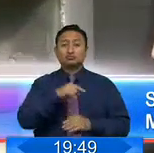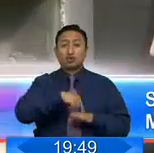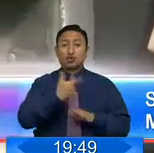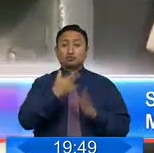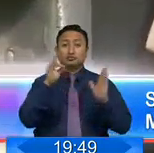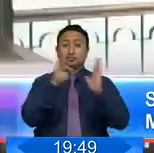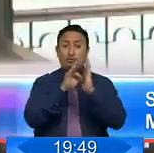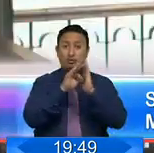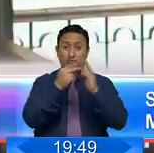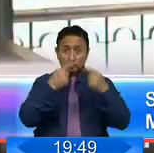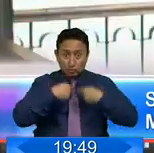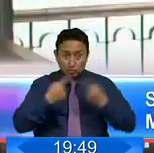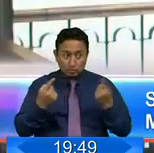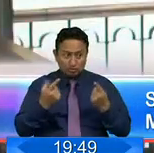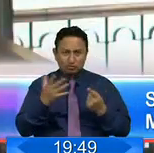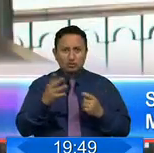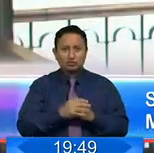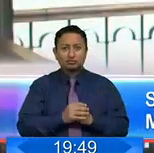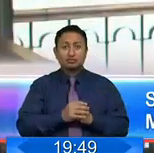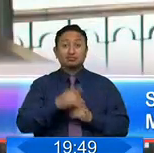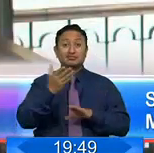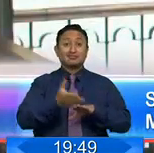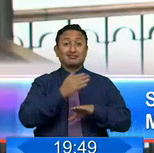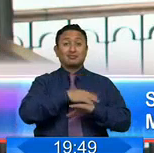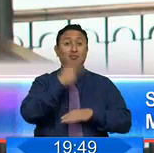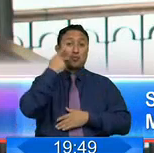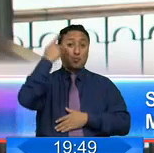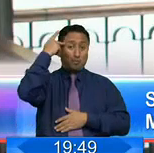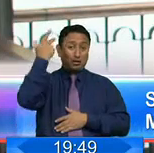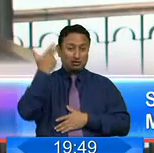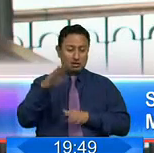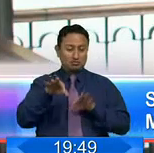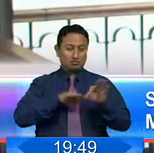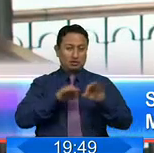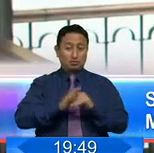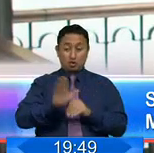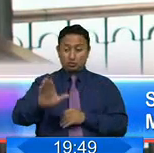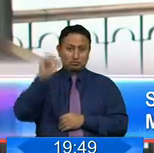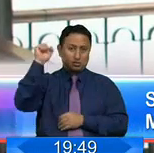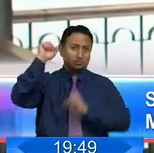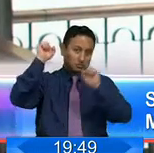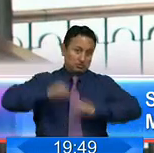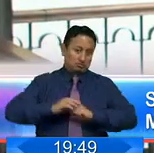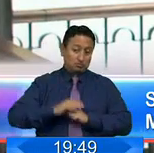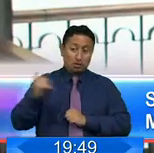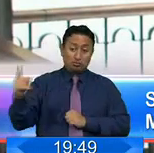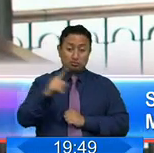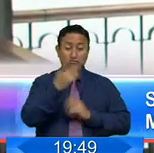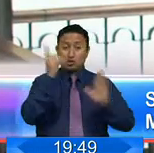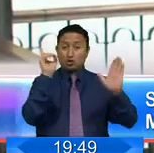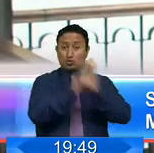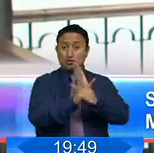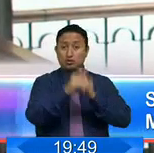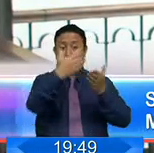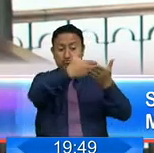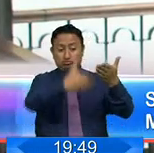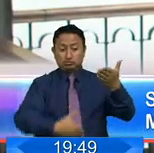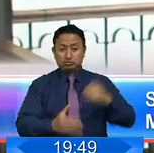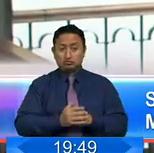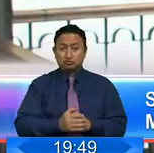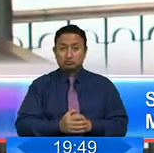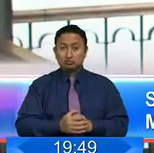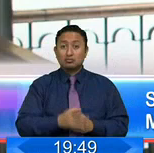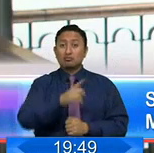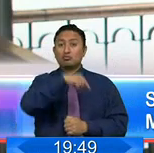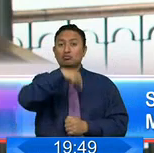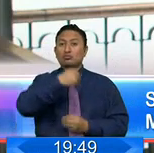días. Lo que nosotros hemos indicado a los padres, que tienen su derecho, por supuesto, a hacer la denuncia, que lo hagan por escrito, y nosotros lo que haremos